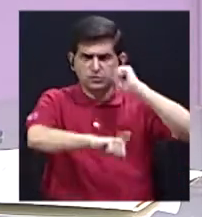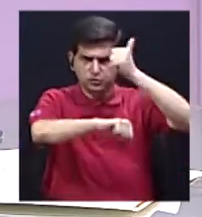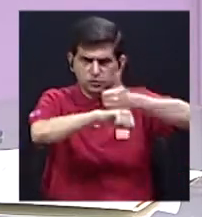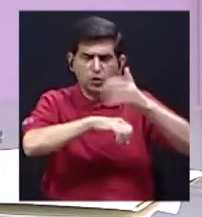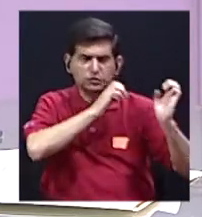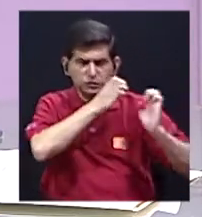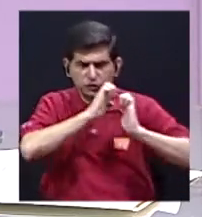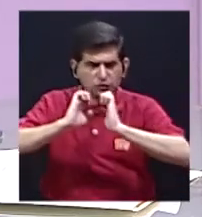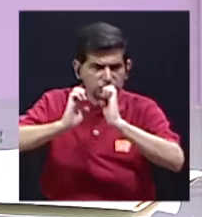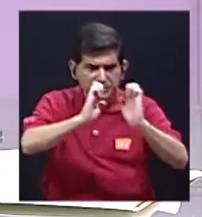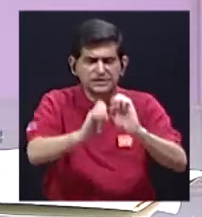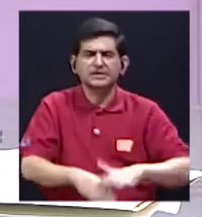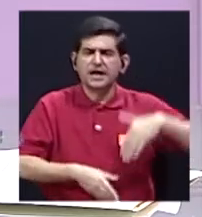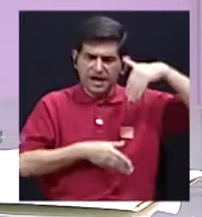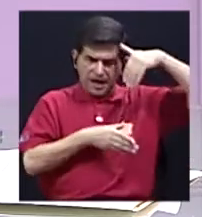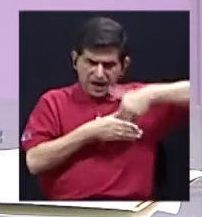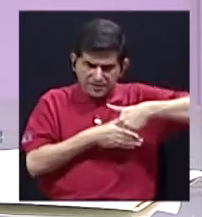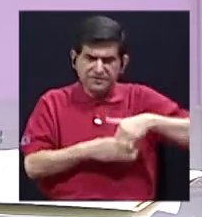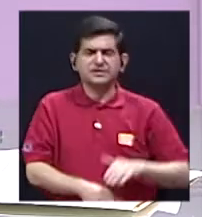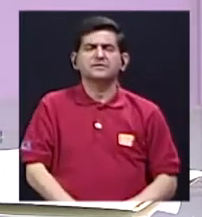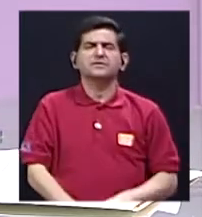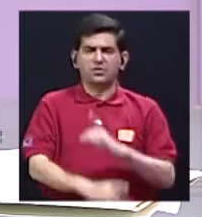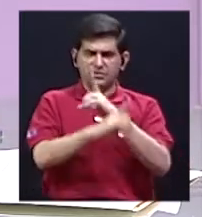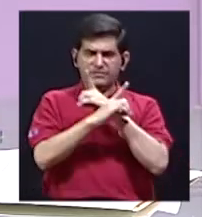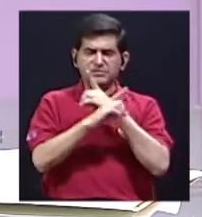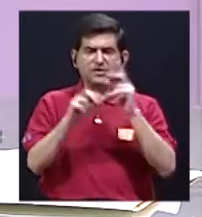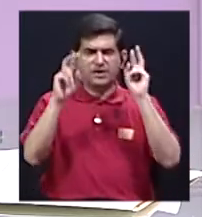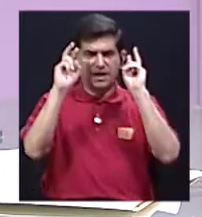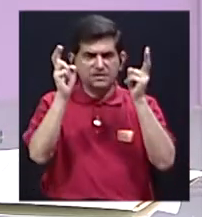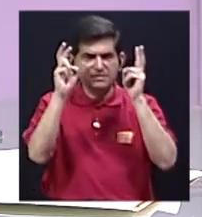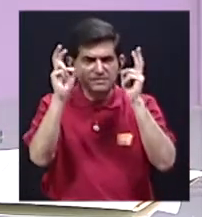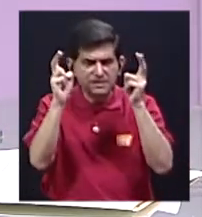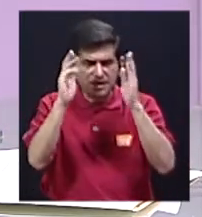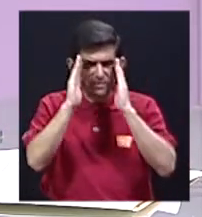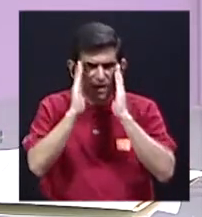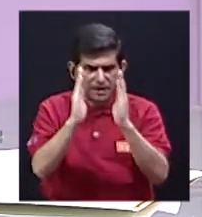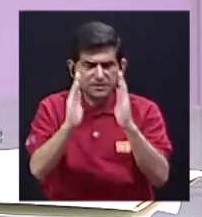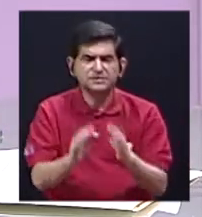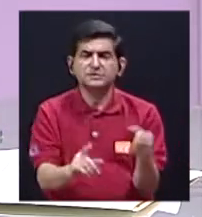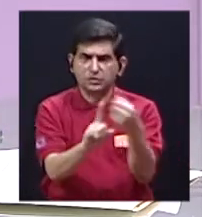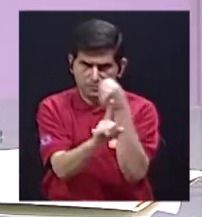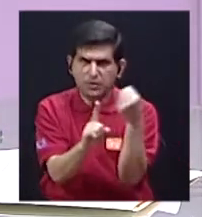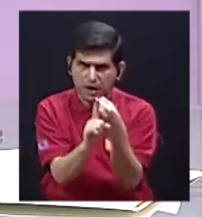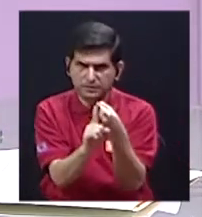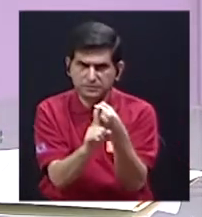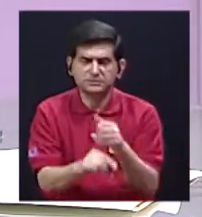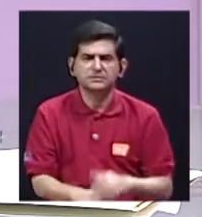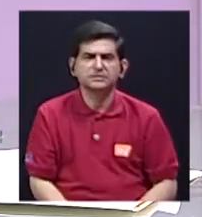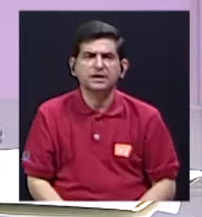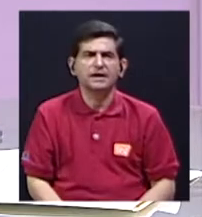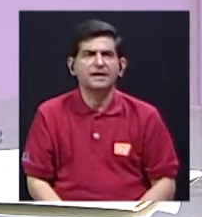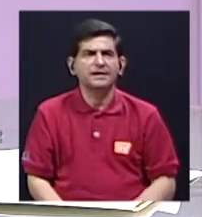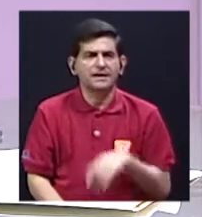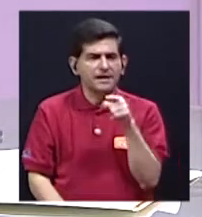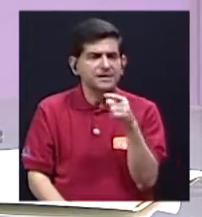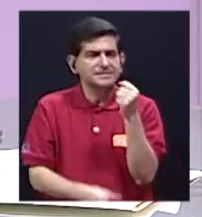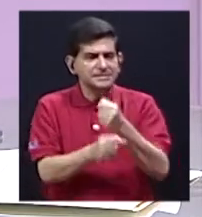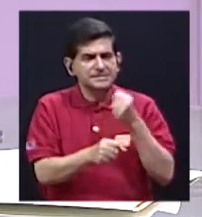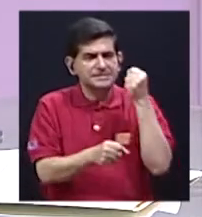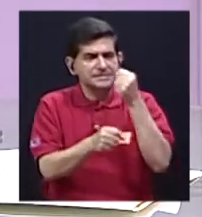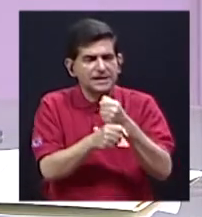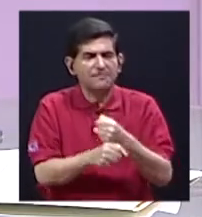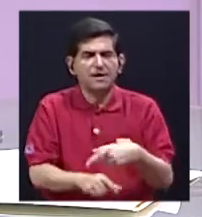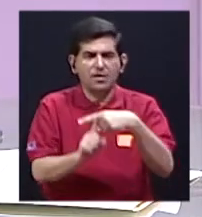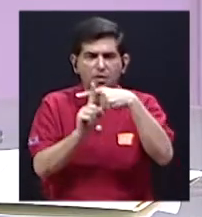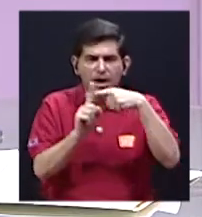una estrategia desde lo interno de la defensoría para tratar el tema de violencia como un trabajo digamos